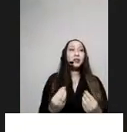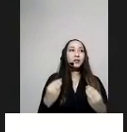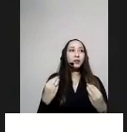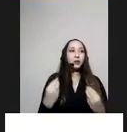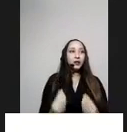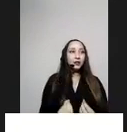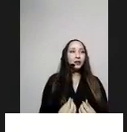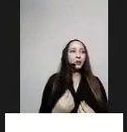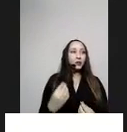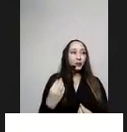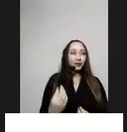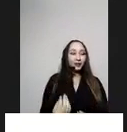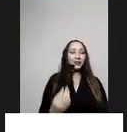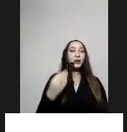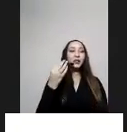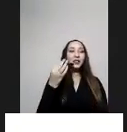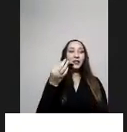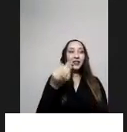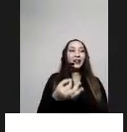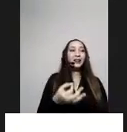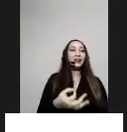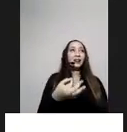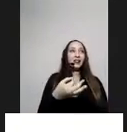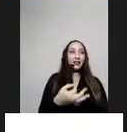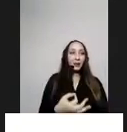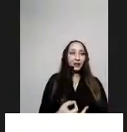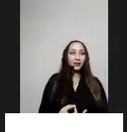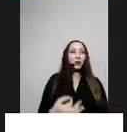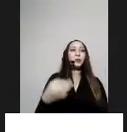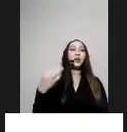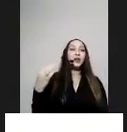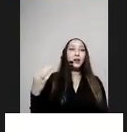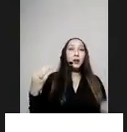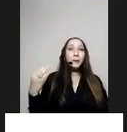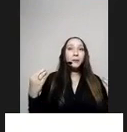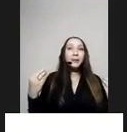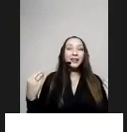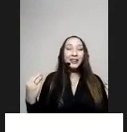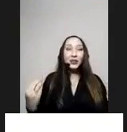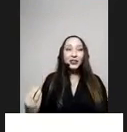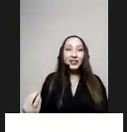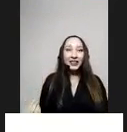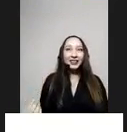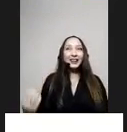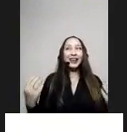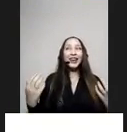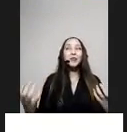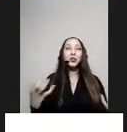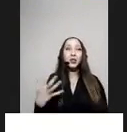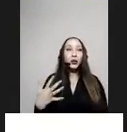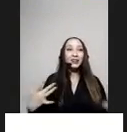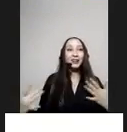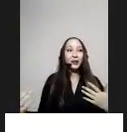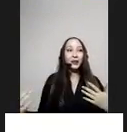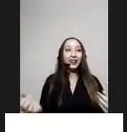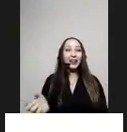Debemos disfrutar del momento presente, observar la respiración, estar consciente de qué